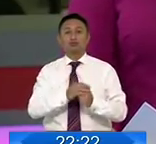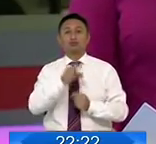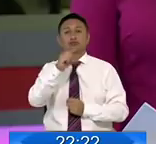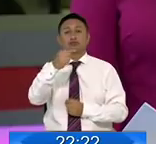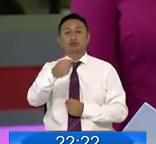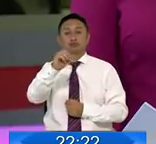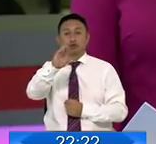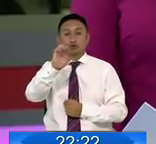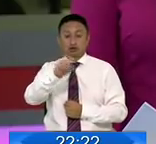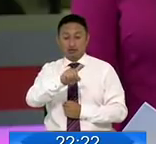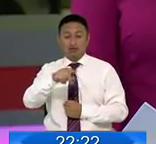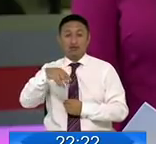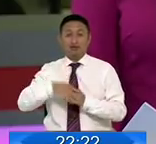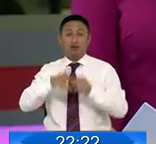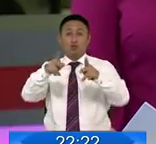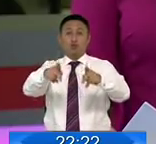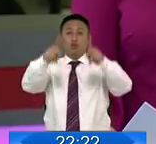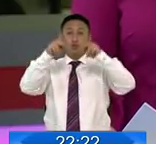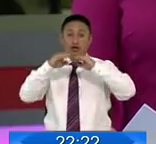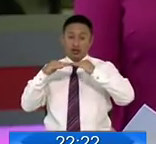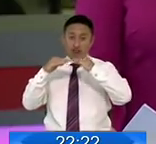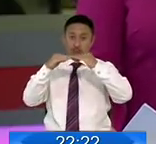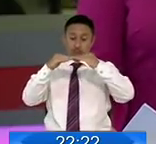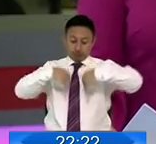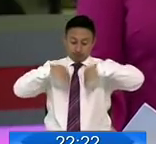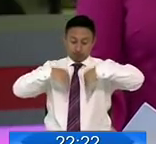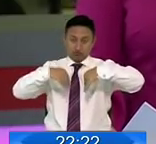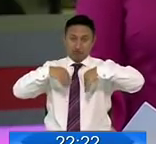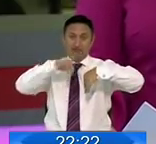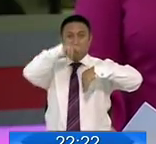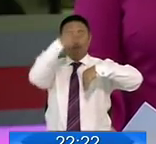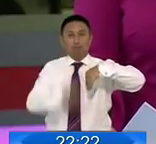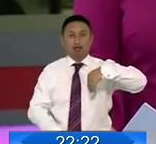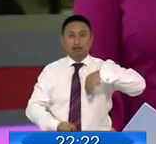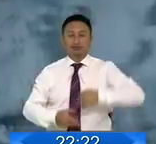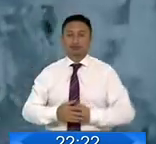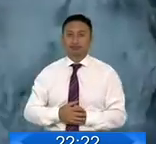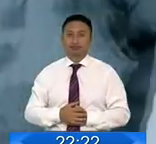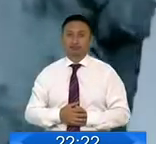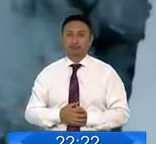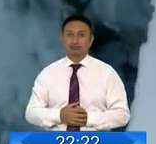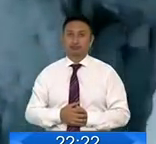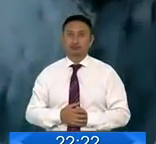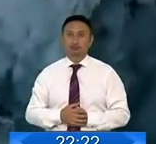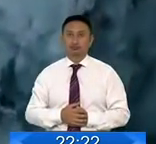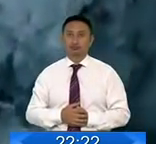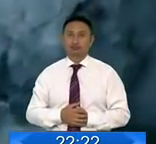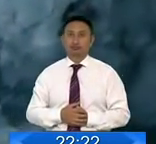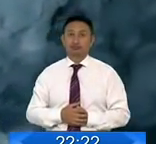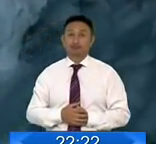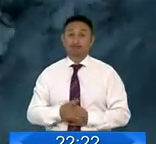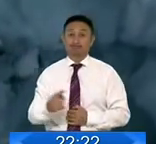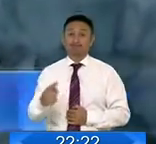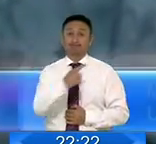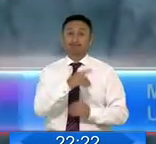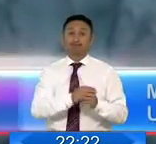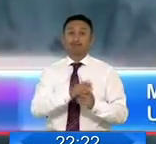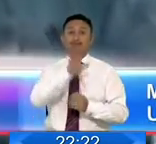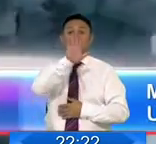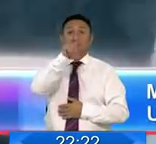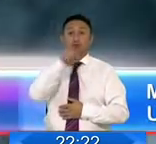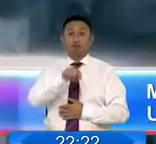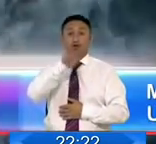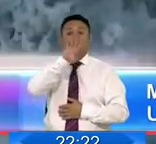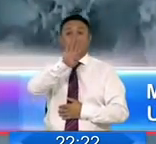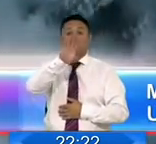GOE, un puente natural colapsó causando la tragedia. Ahí, a 5.400 metros